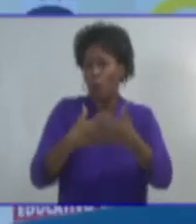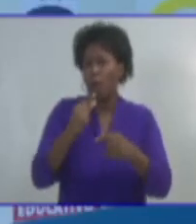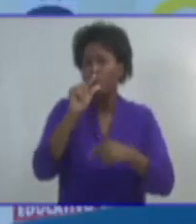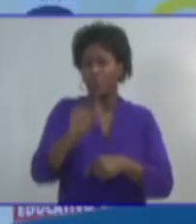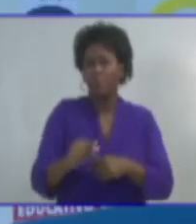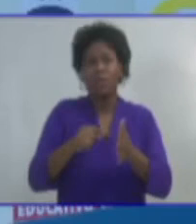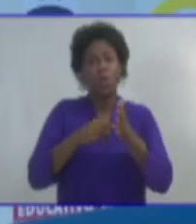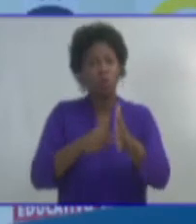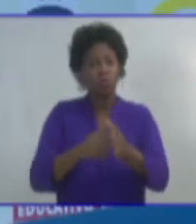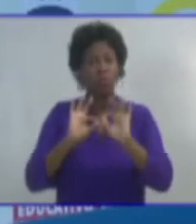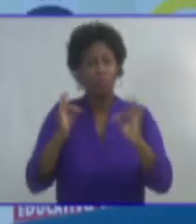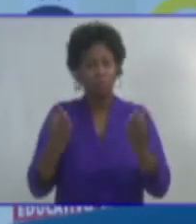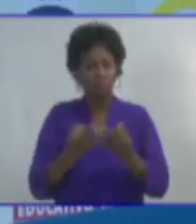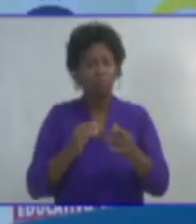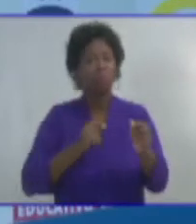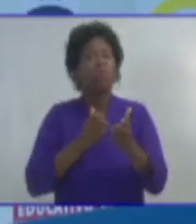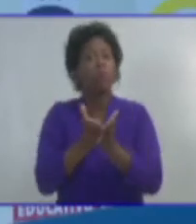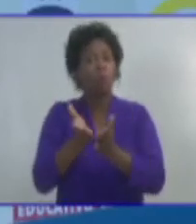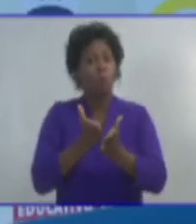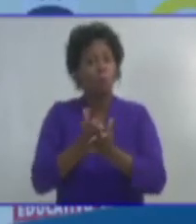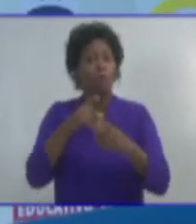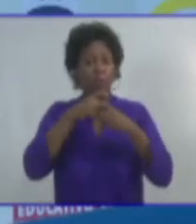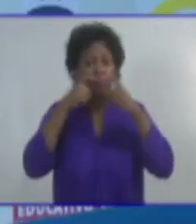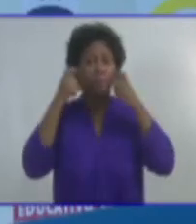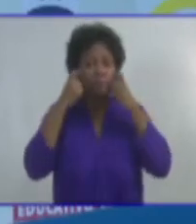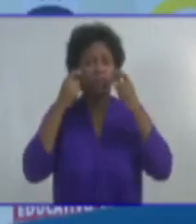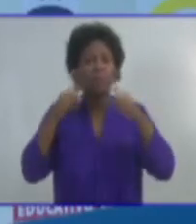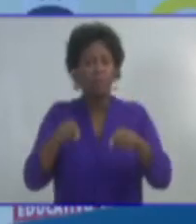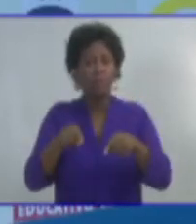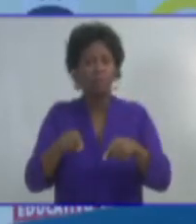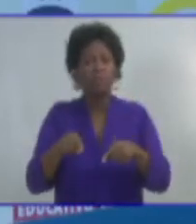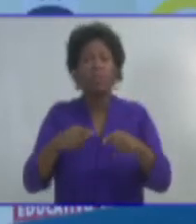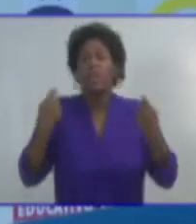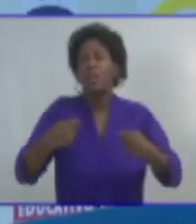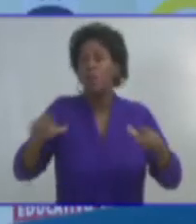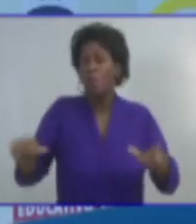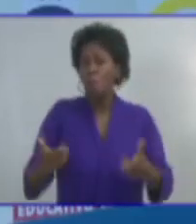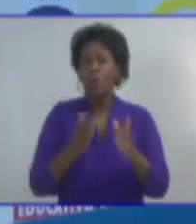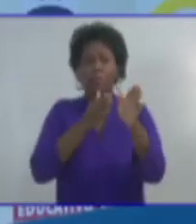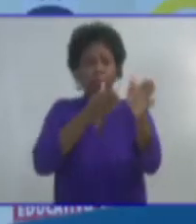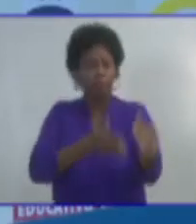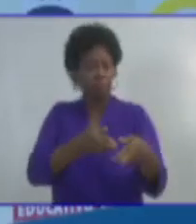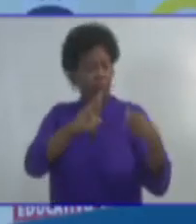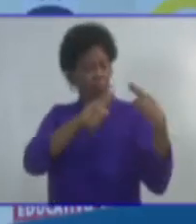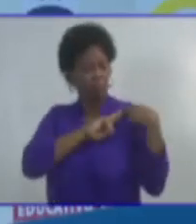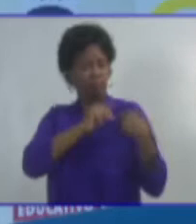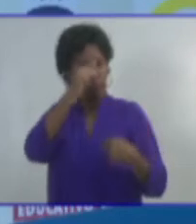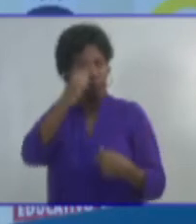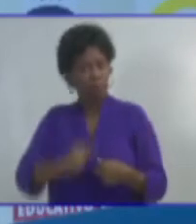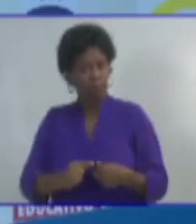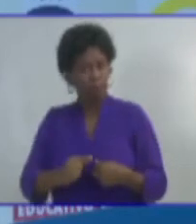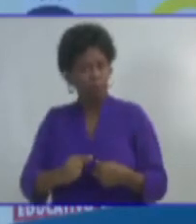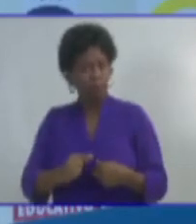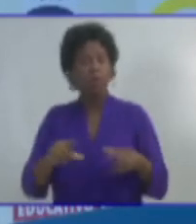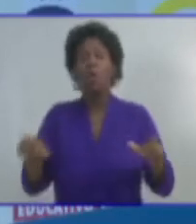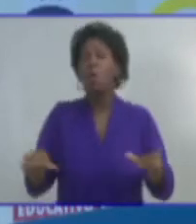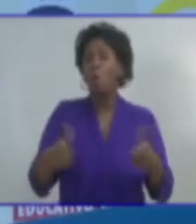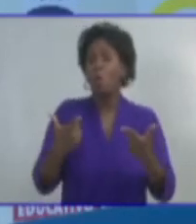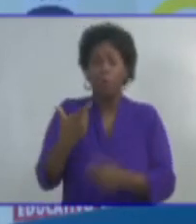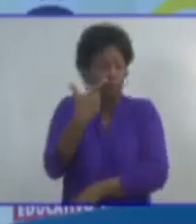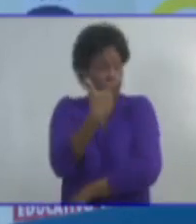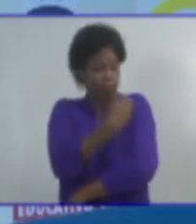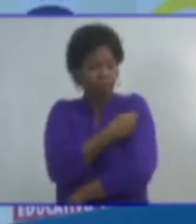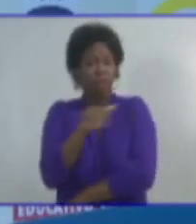no descuidarnos, seguir cumpliendo con todas las medidas y mantener la disciplina y la autorresponsabilidad, así como el cumplimiento de la